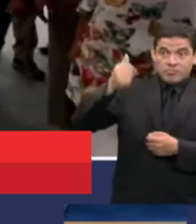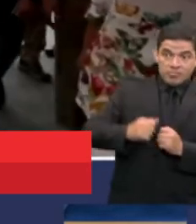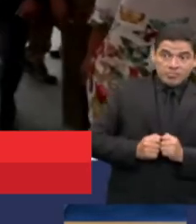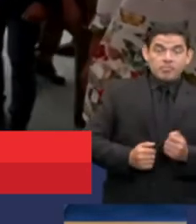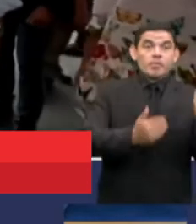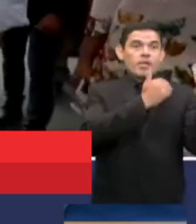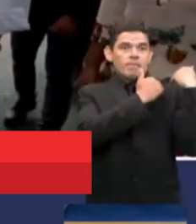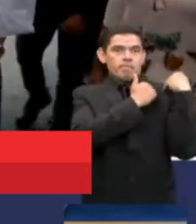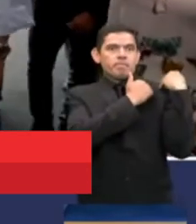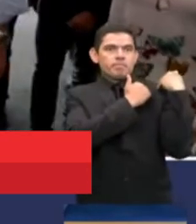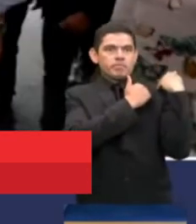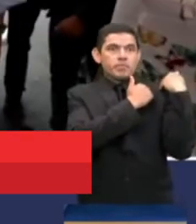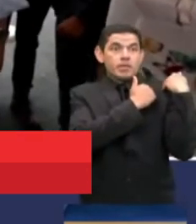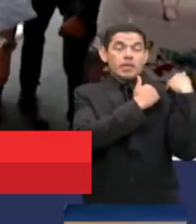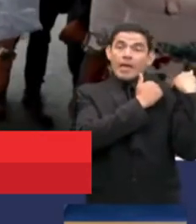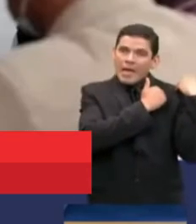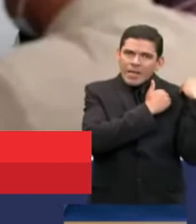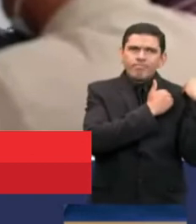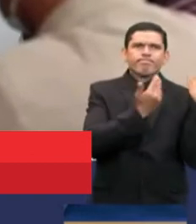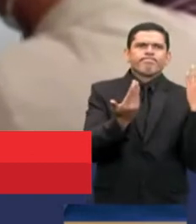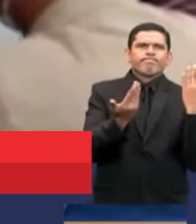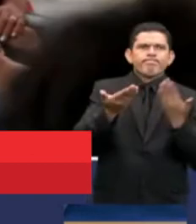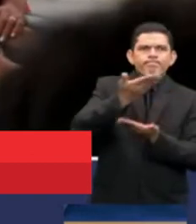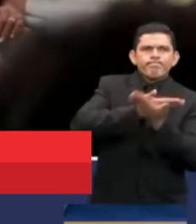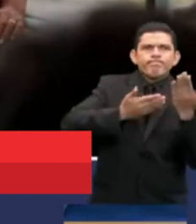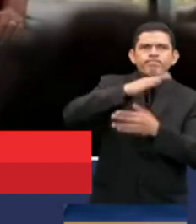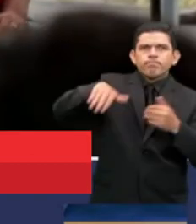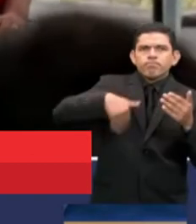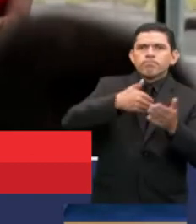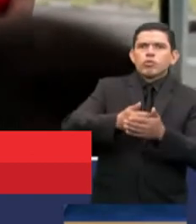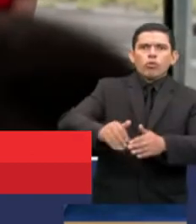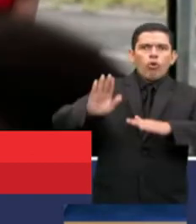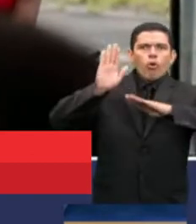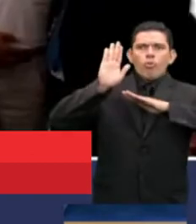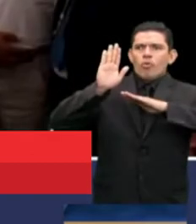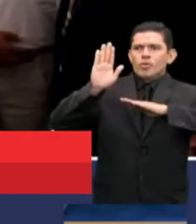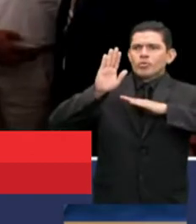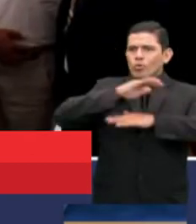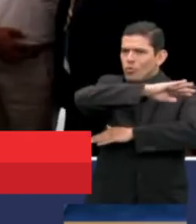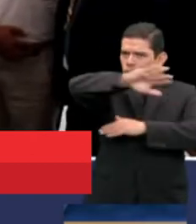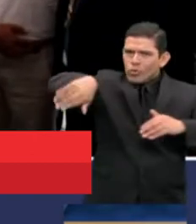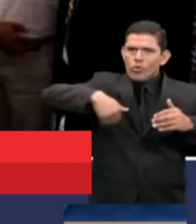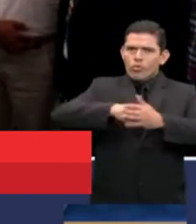tarea exige el compromiso de todos. Todos los aquí presentes